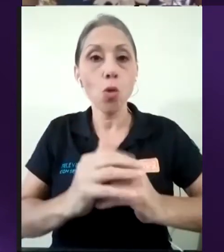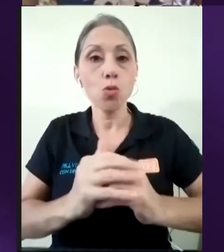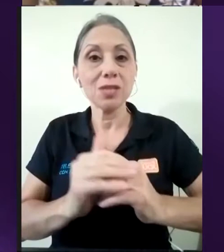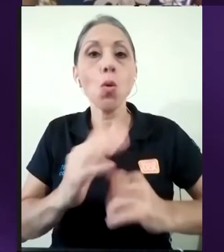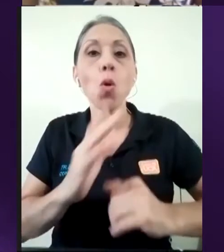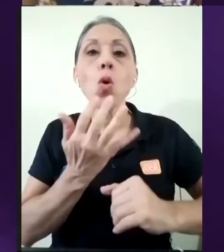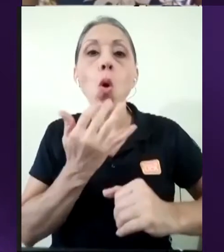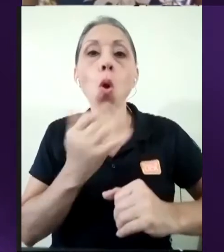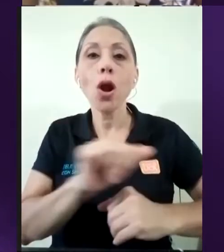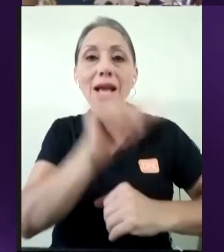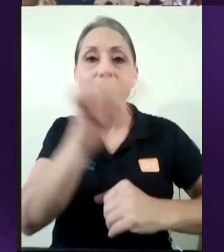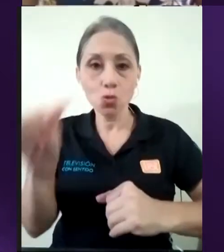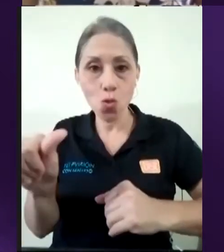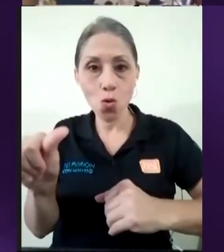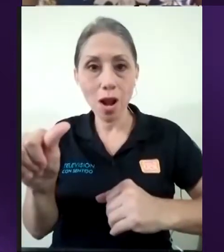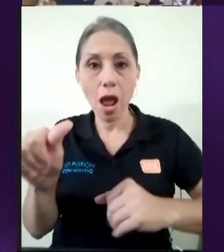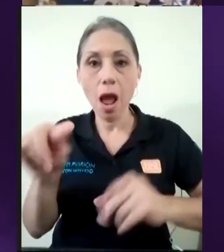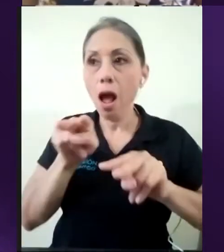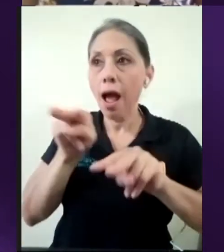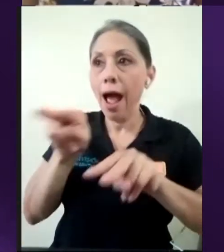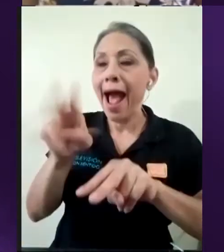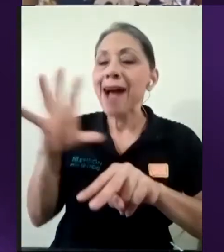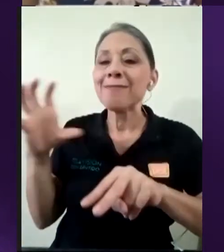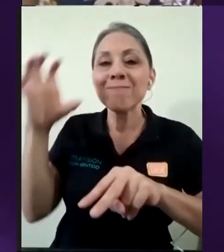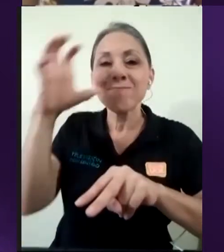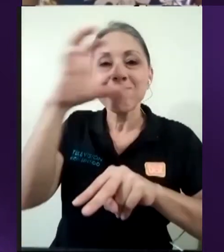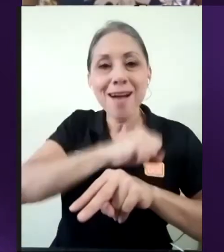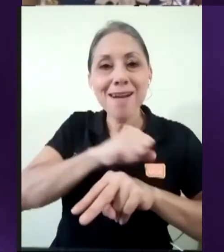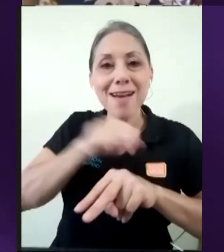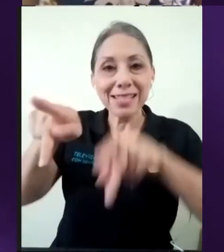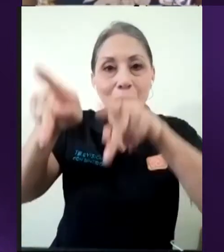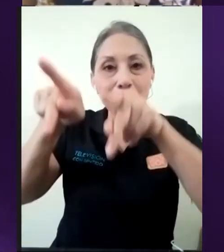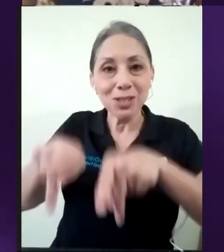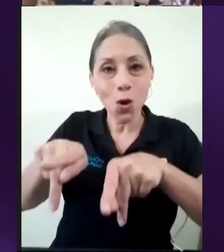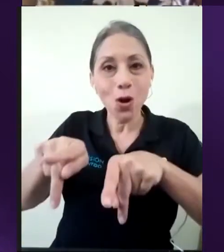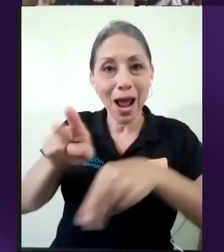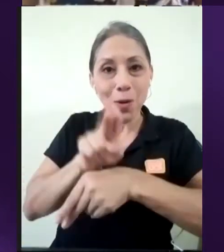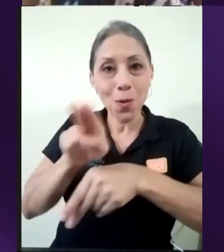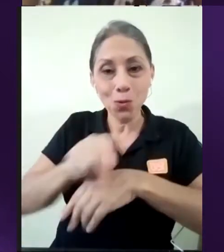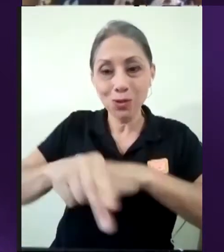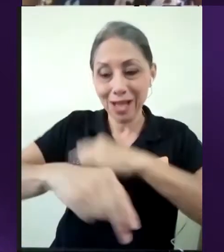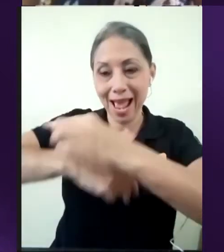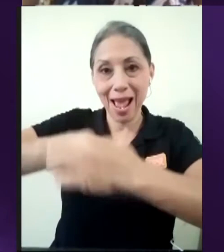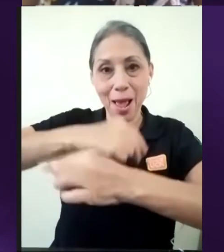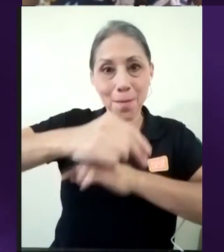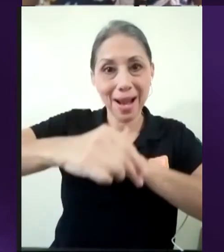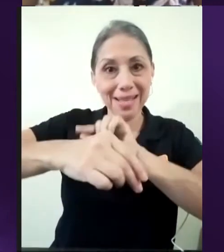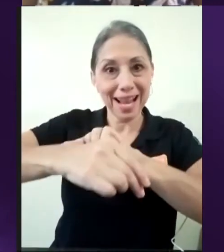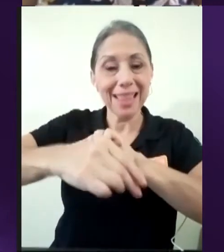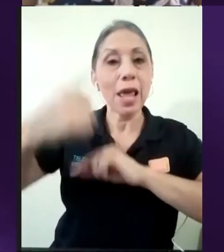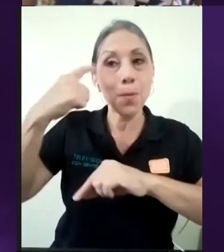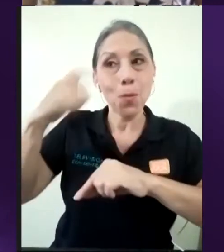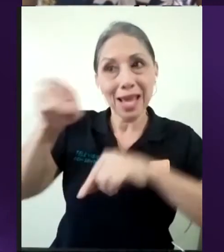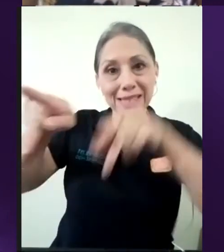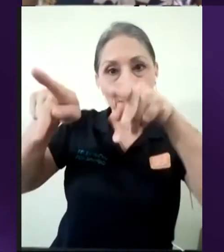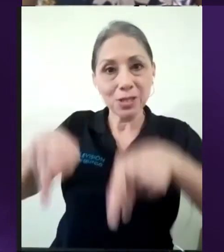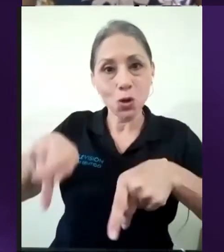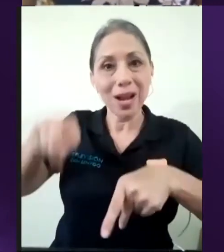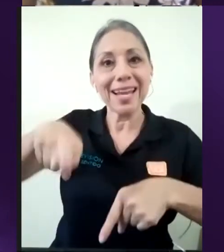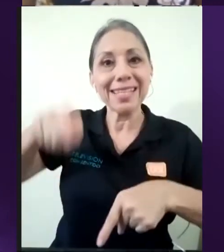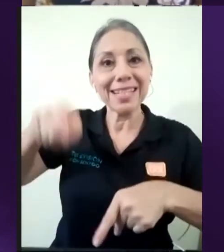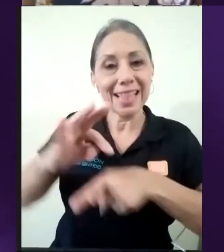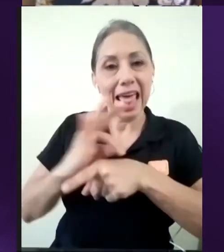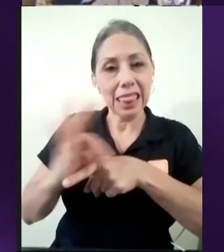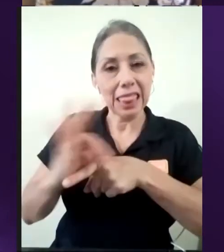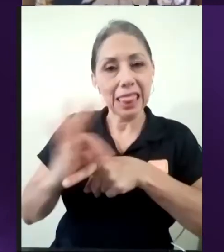ser una muestra que esa persona anda con ese brazalete porque requiere de una medida terapéutica como